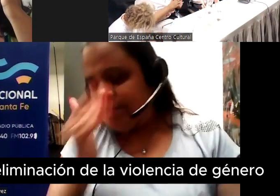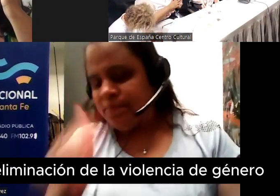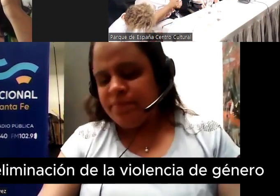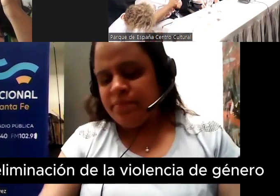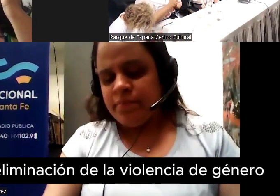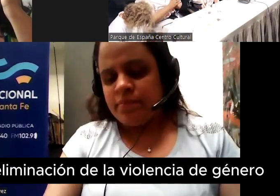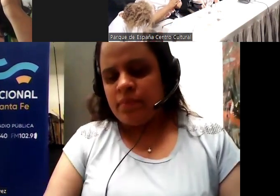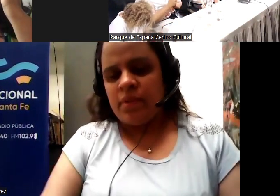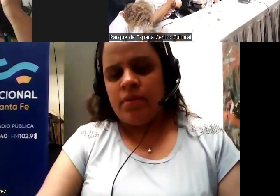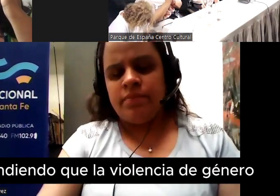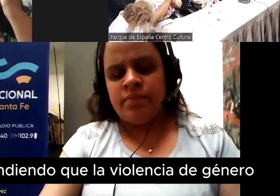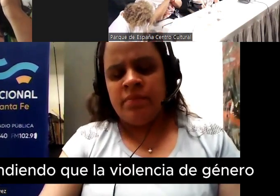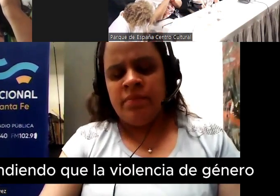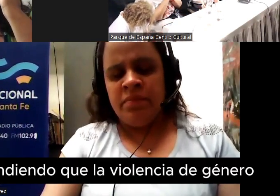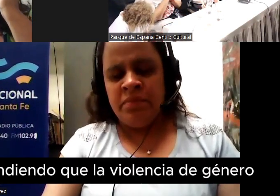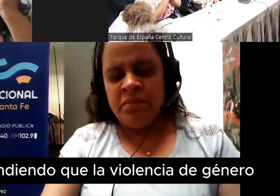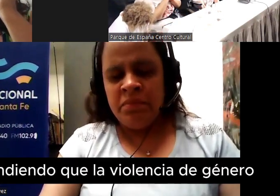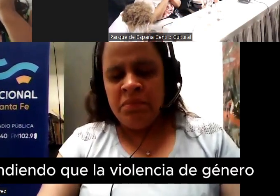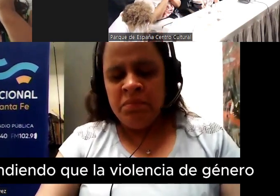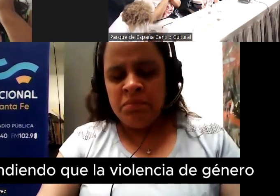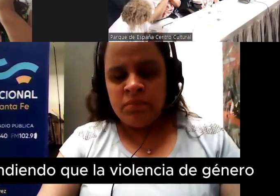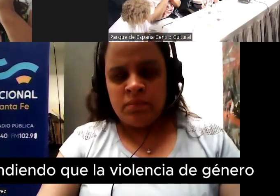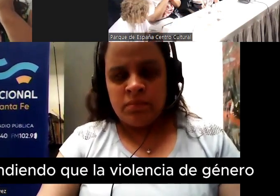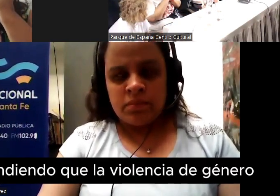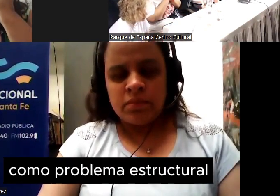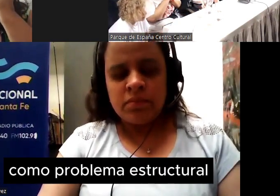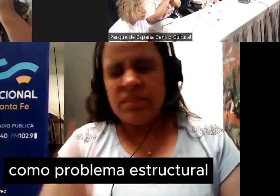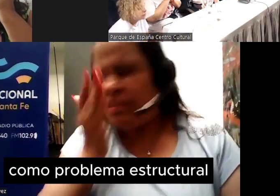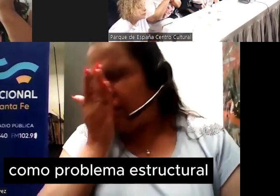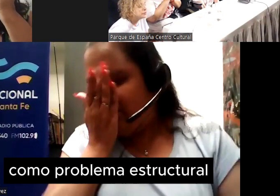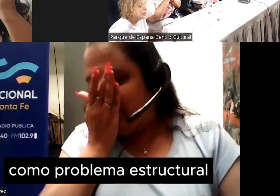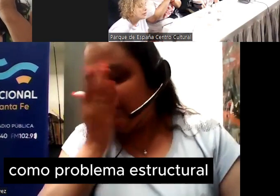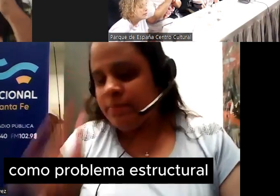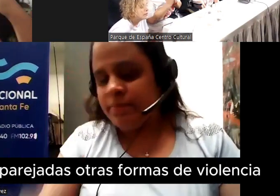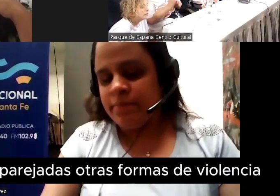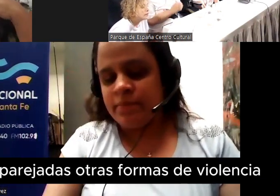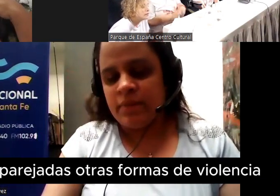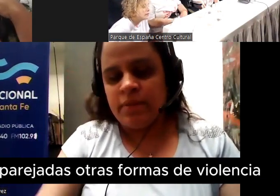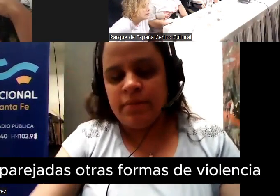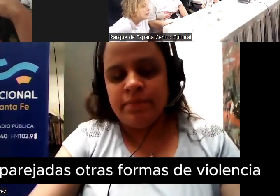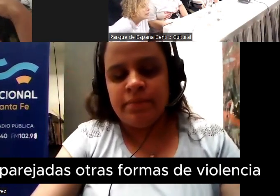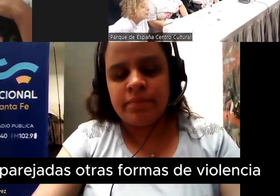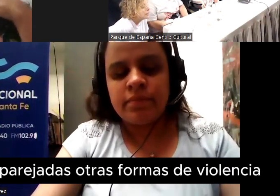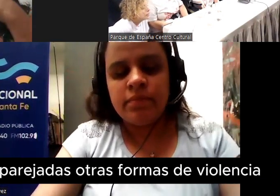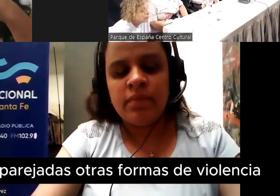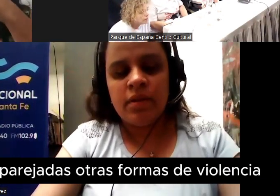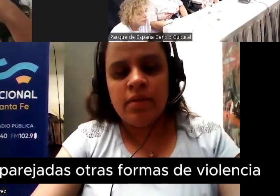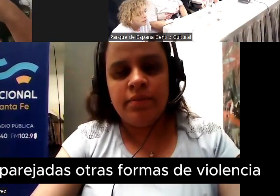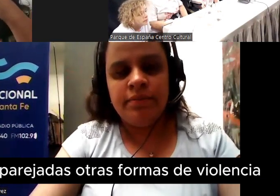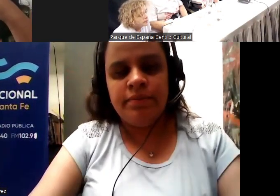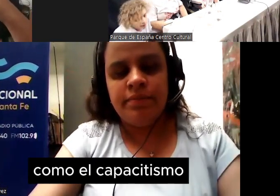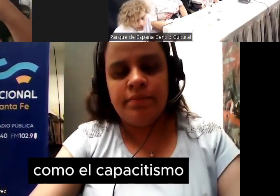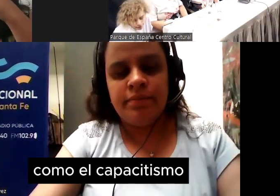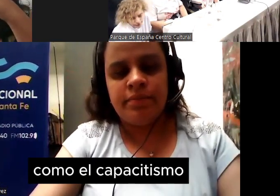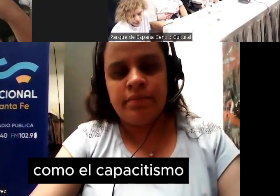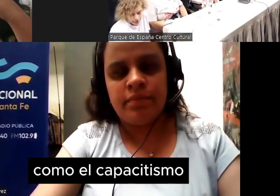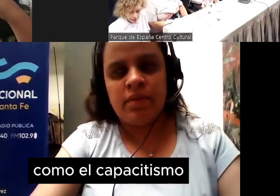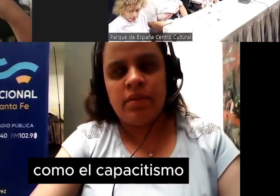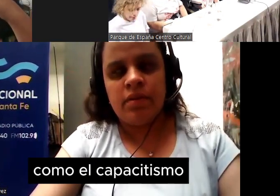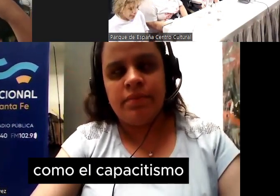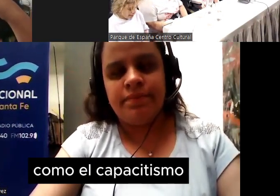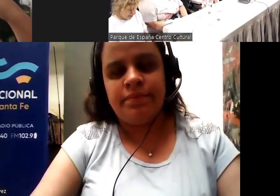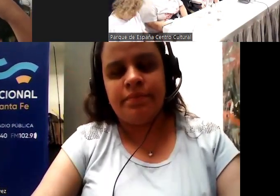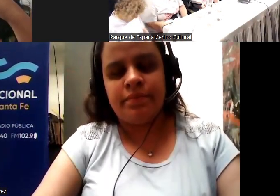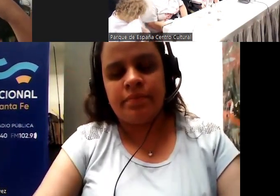la violencia de género entendiendo que la violencia de género como problema estructural Trae aparejadas otras formas de violencia como el